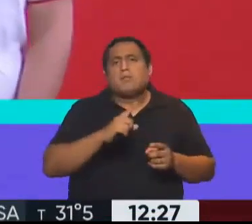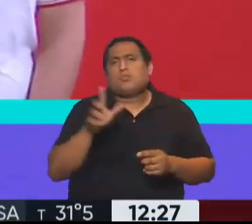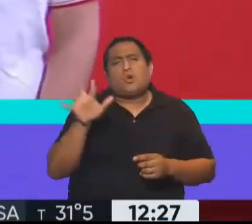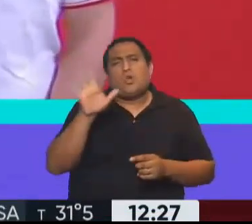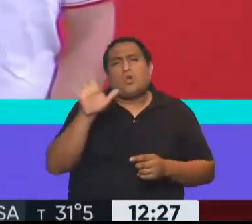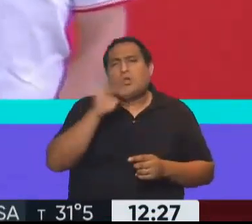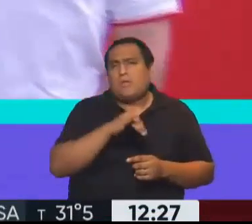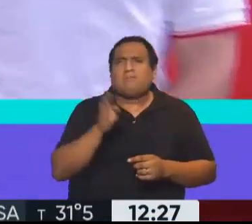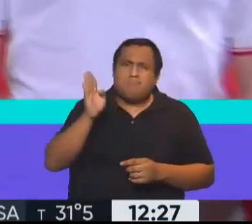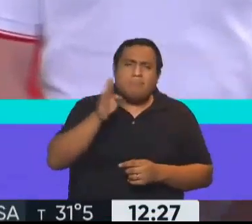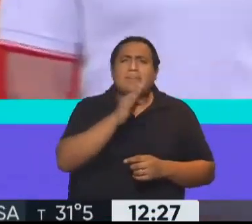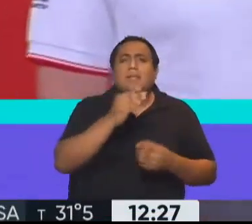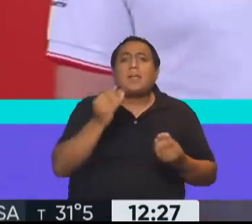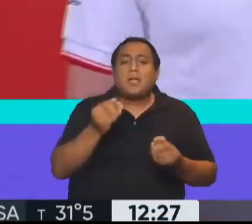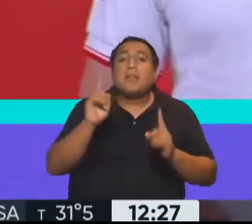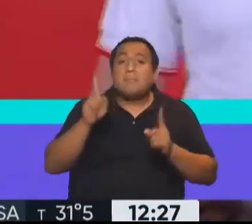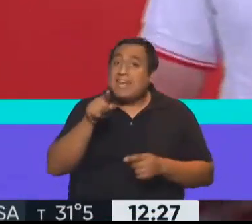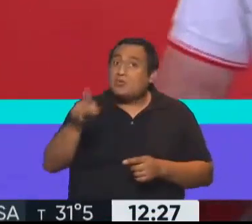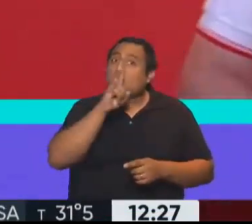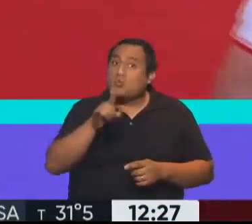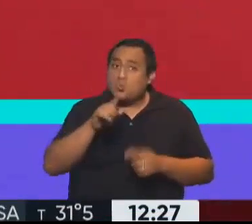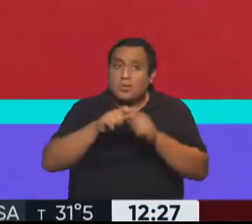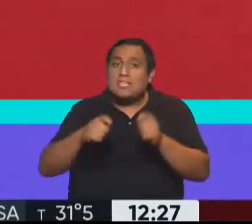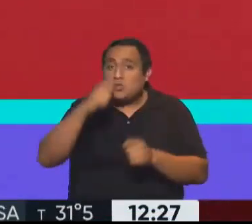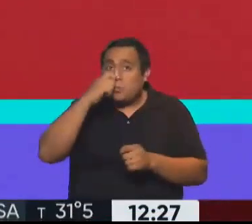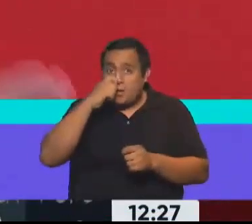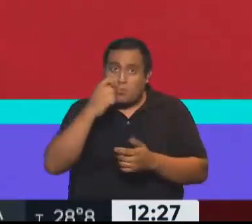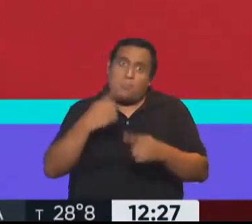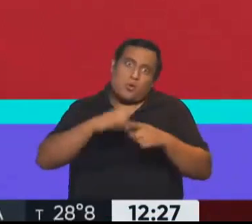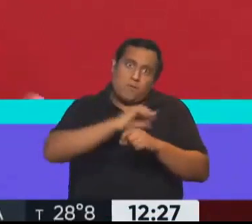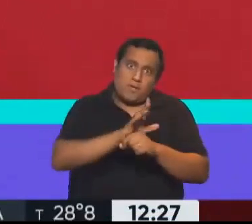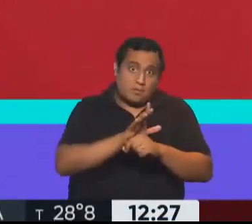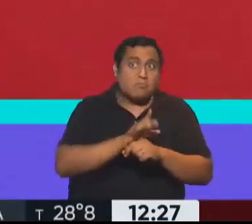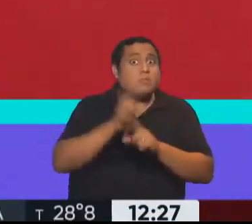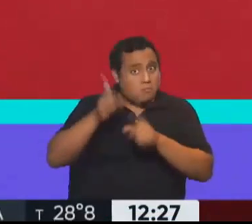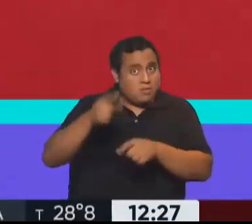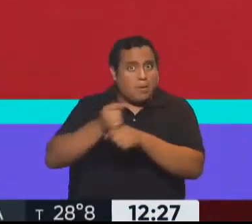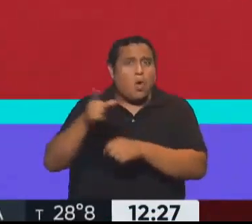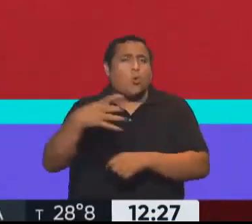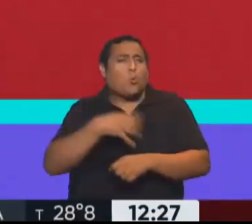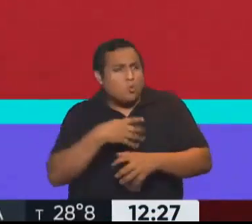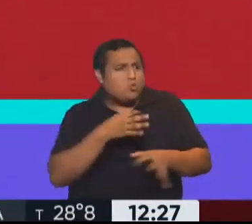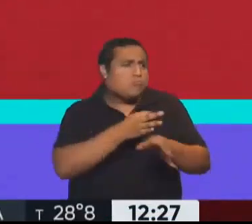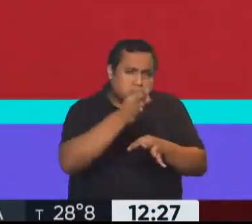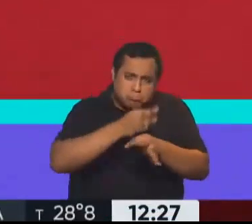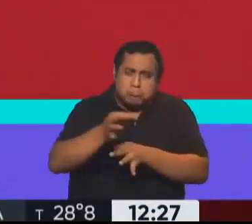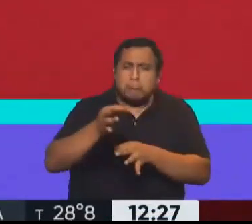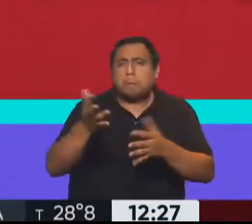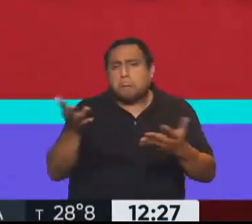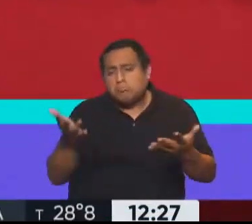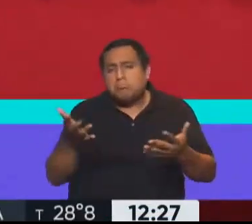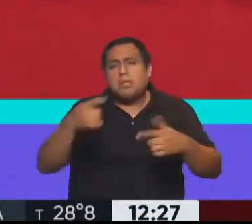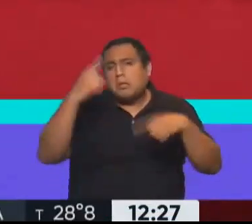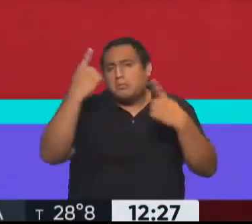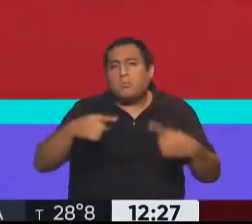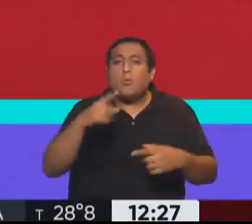sino de manera cotidiana en las calles, porque ellos además también están haciendo testeos a propósito de la pandemia, al margen de los cursos que siguen dictando